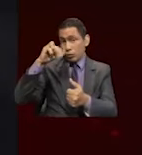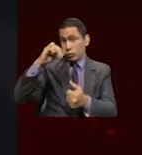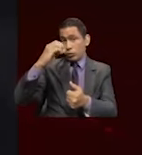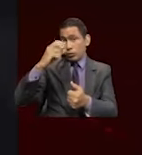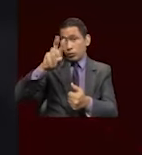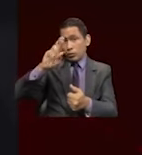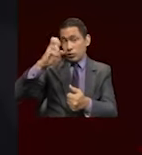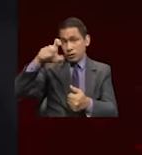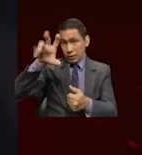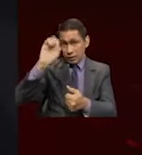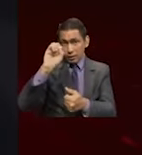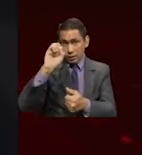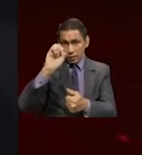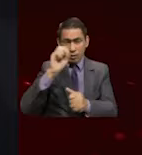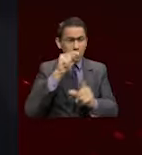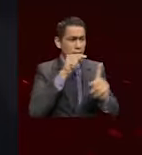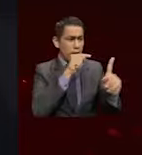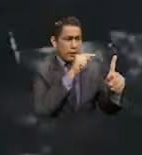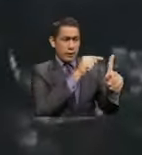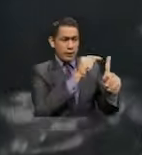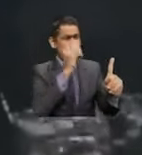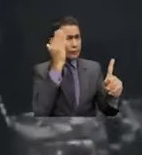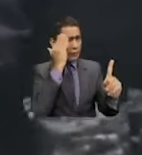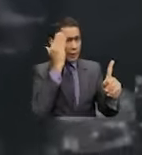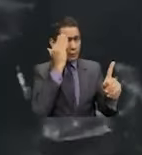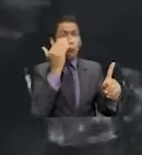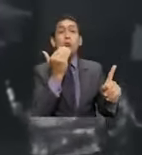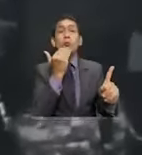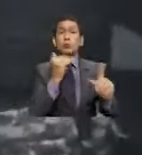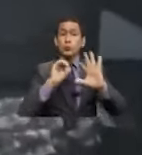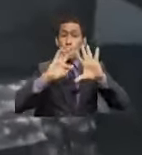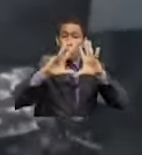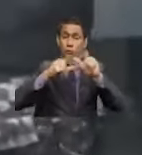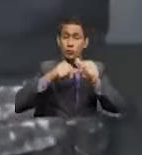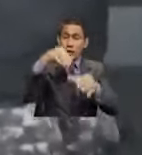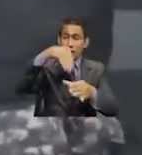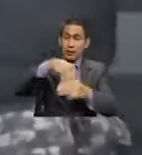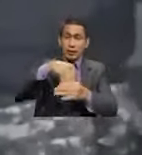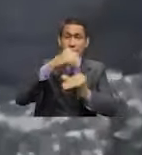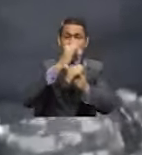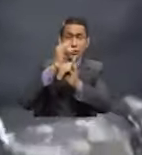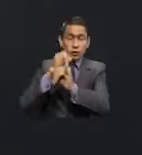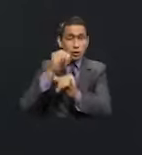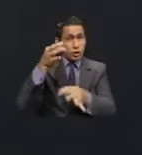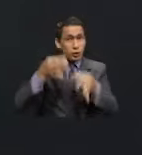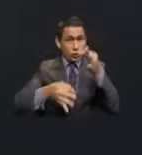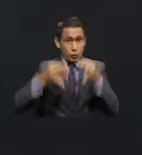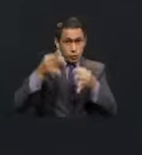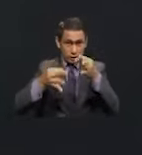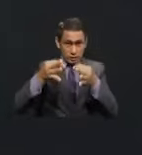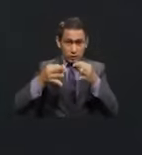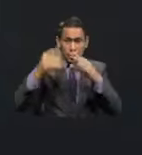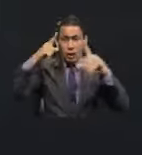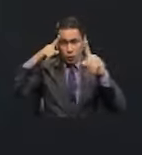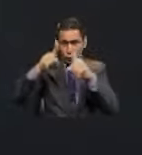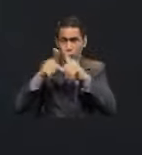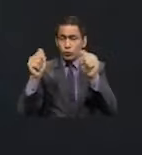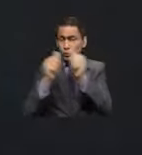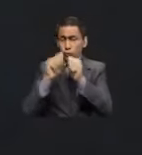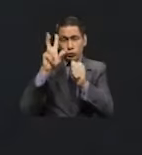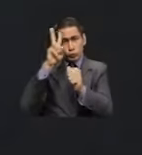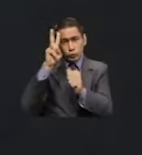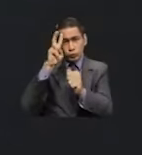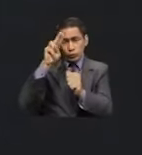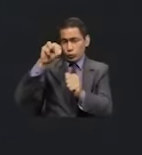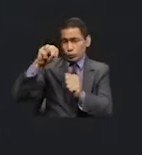cerca las acciones en el sistema de justicia que realizó Norero, podrían esclarecerse muchos nexos y